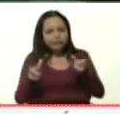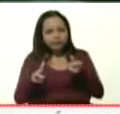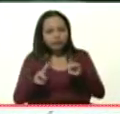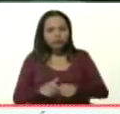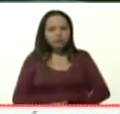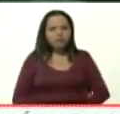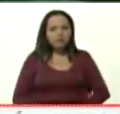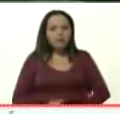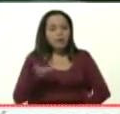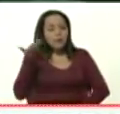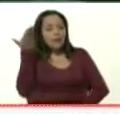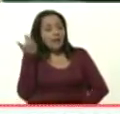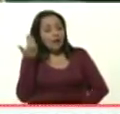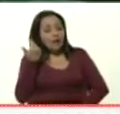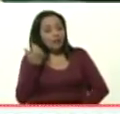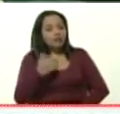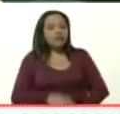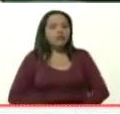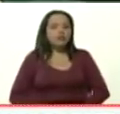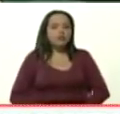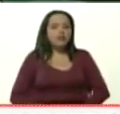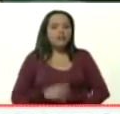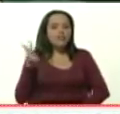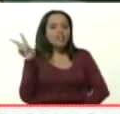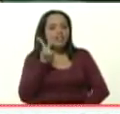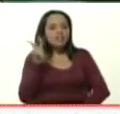Antes de ayer, Venezuela,